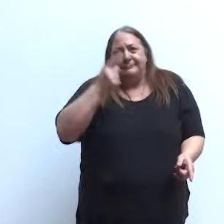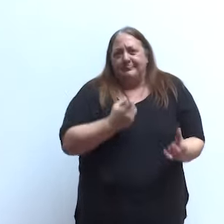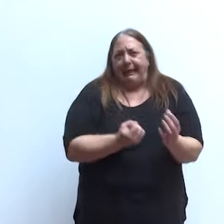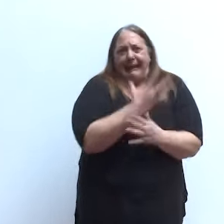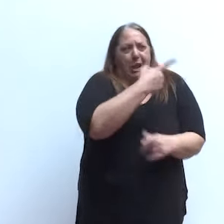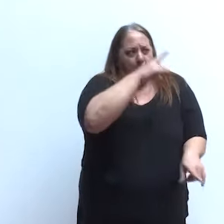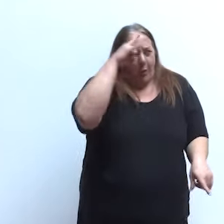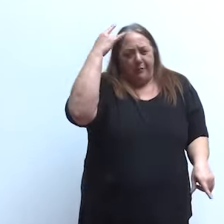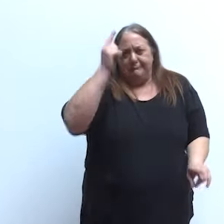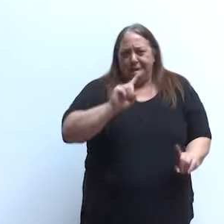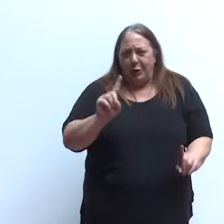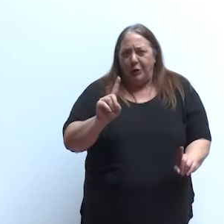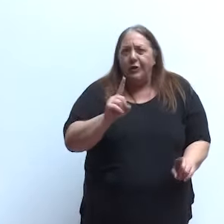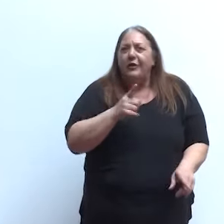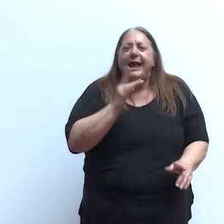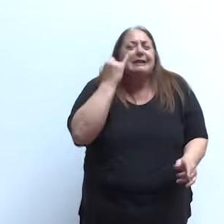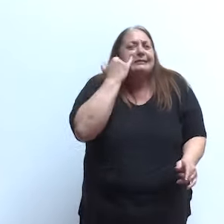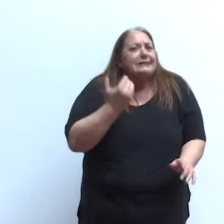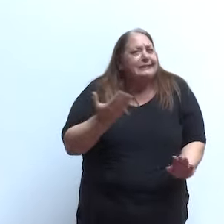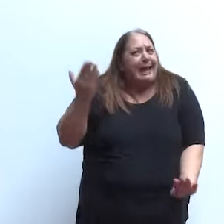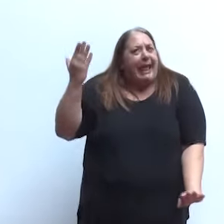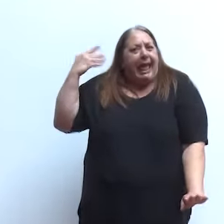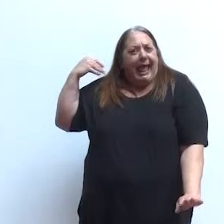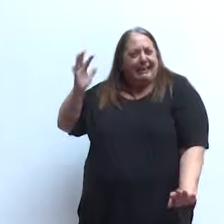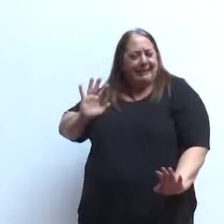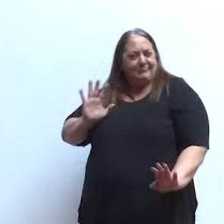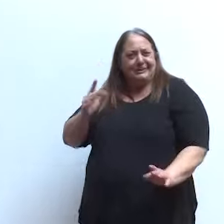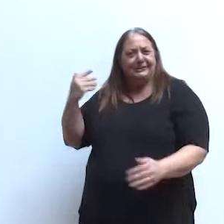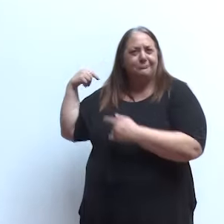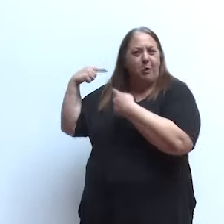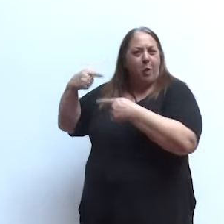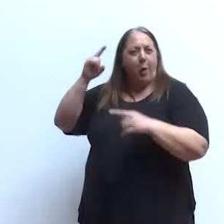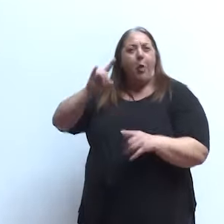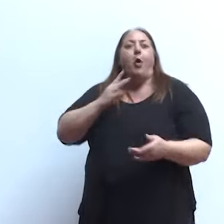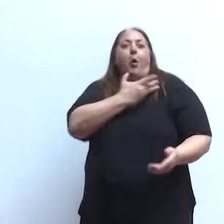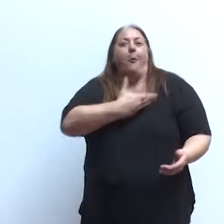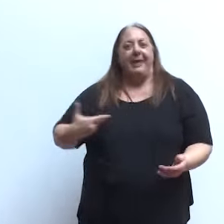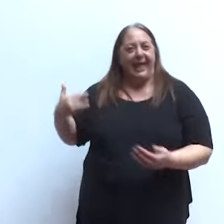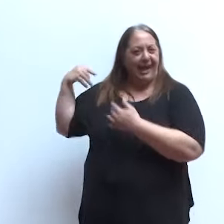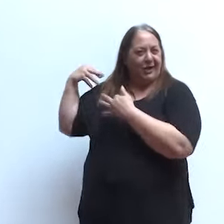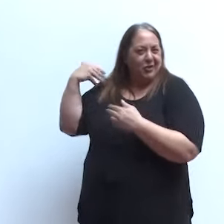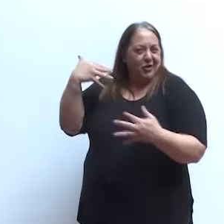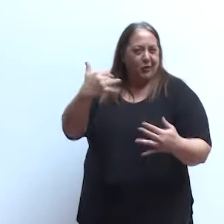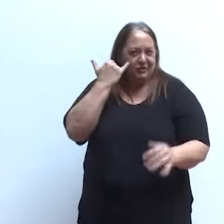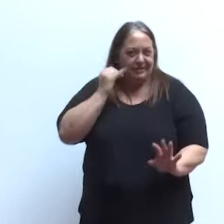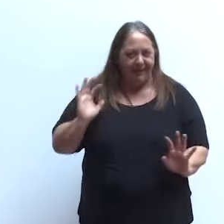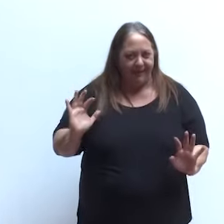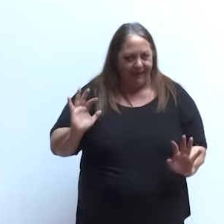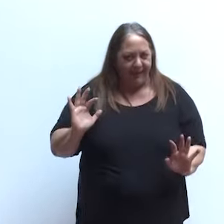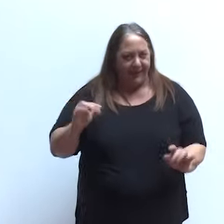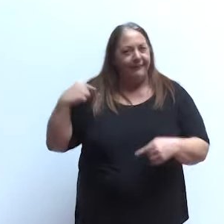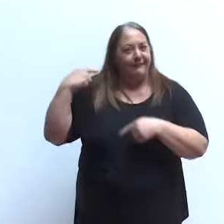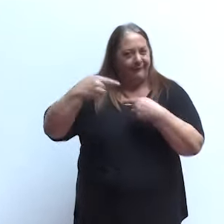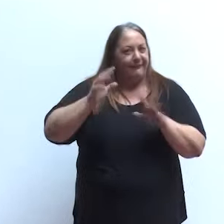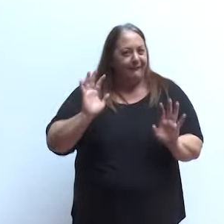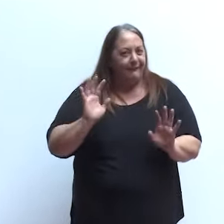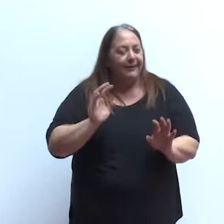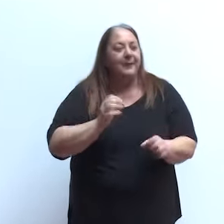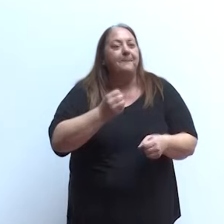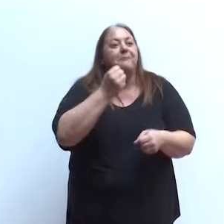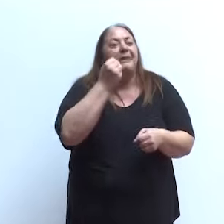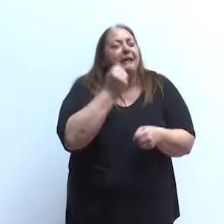el estaba en la agenda nacional y popular eh No se pudo revertir la precarización laboral y y los trabajos chatarras